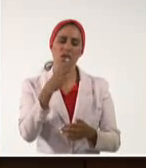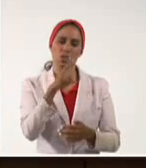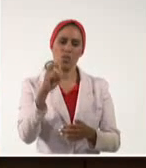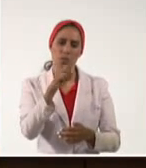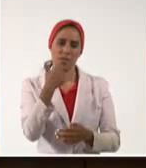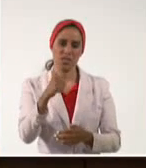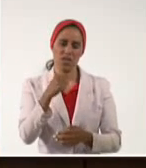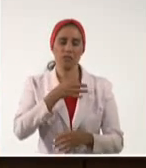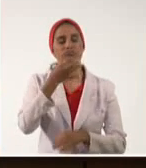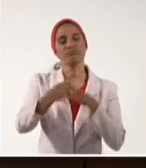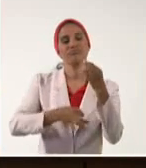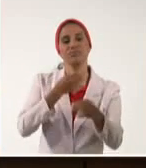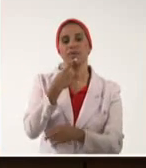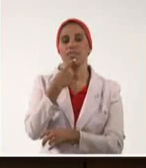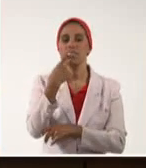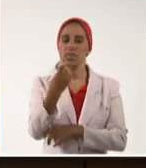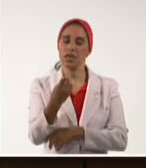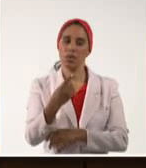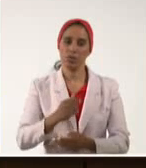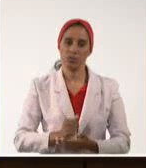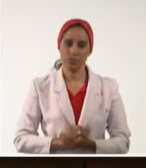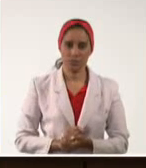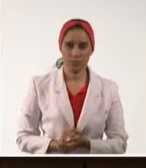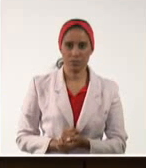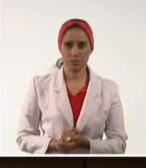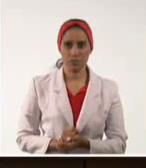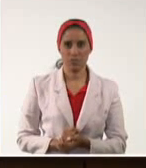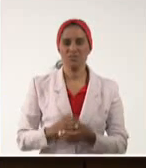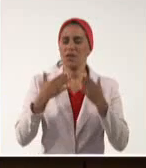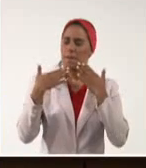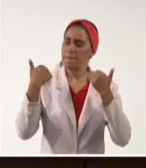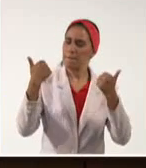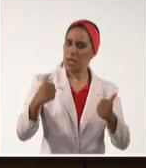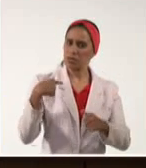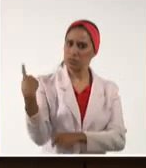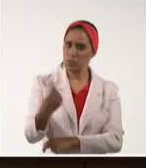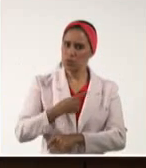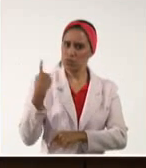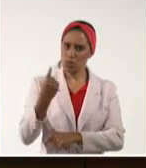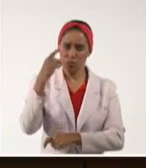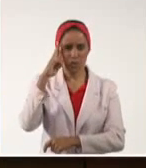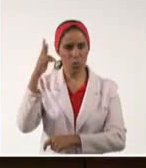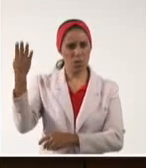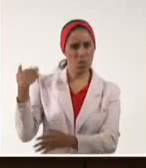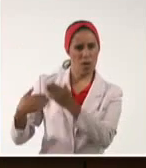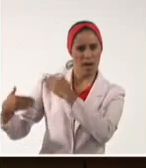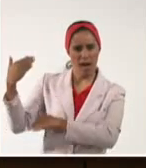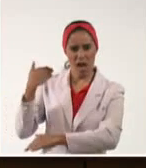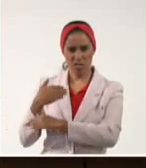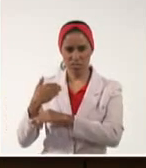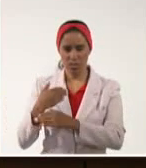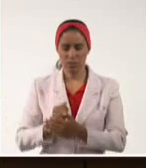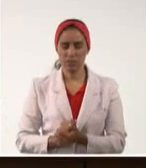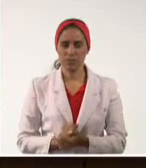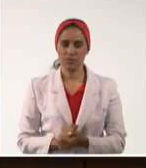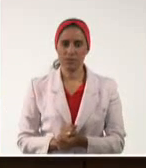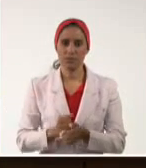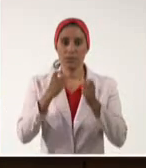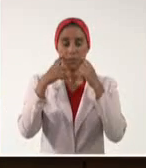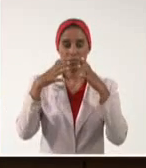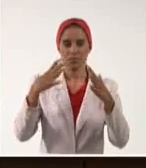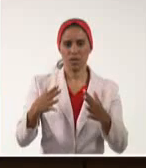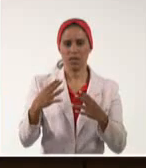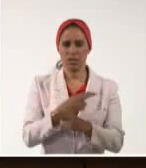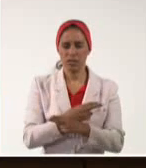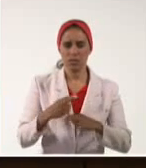expresó, y cito: si bien hemos contado con el legado teórico marxista-leninista, donde científicamente